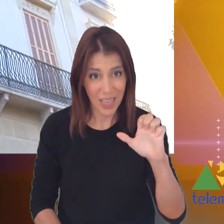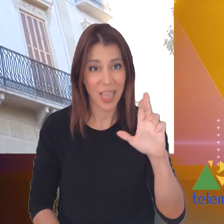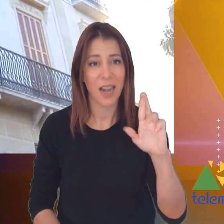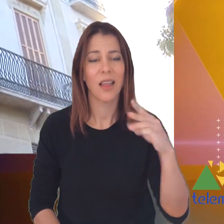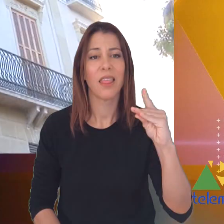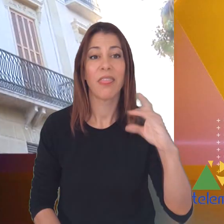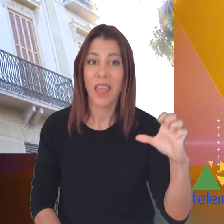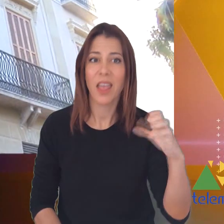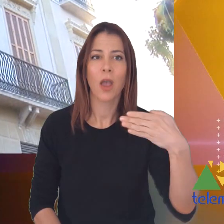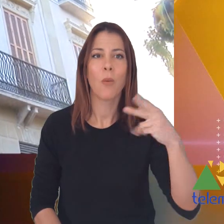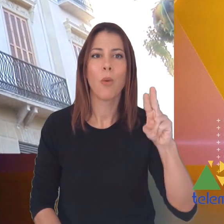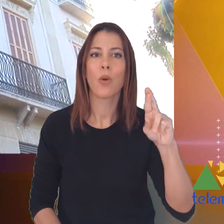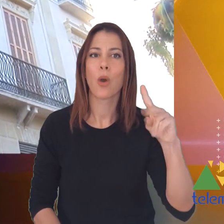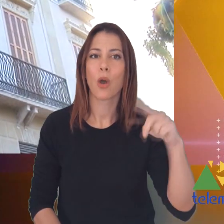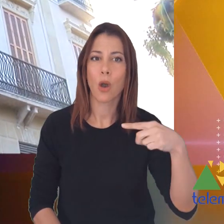así, porque